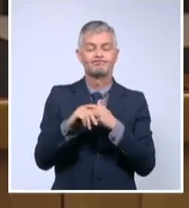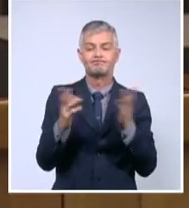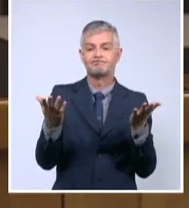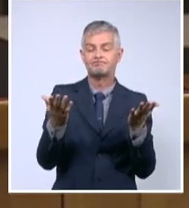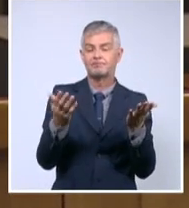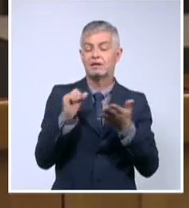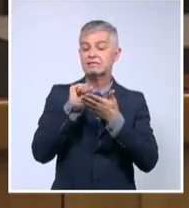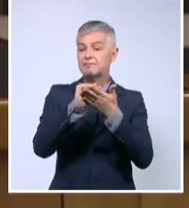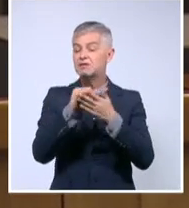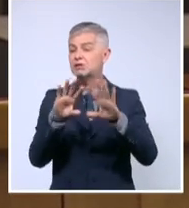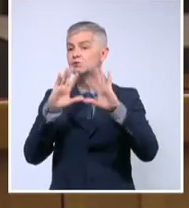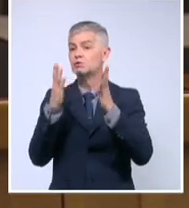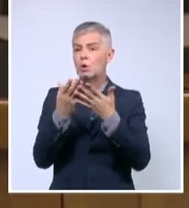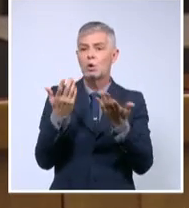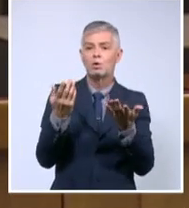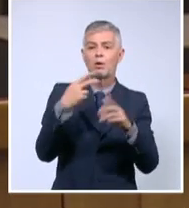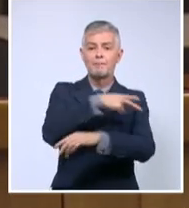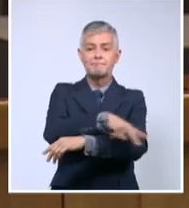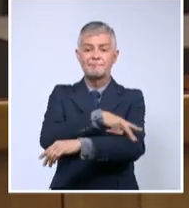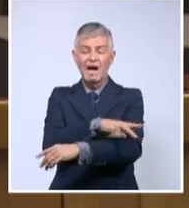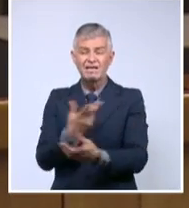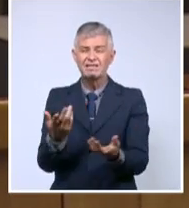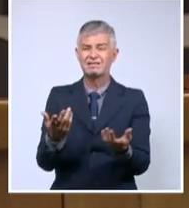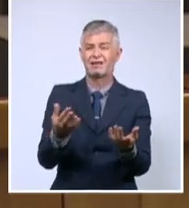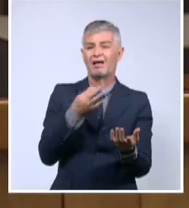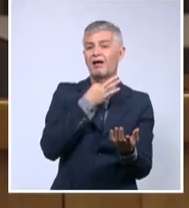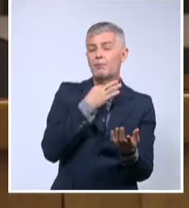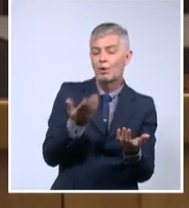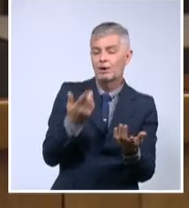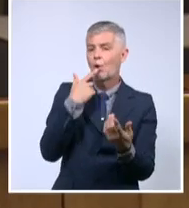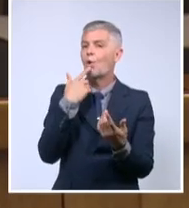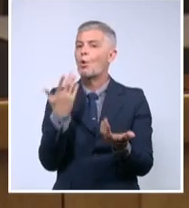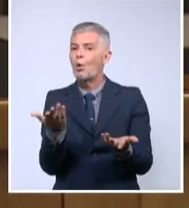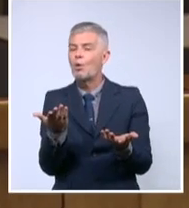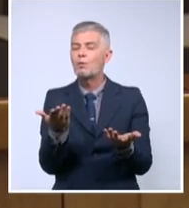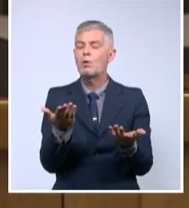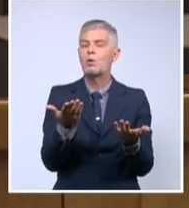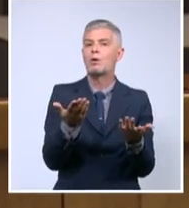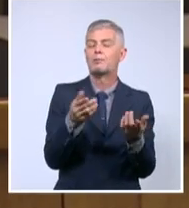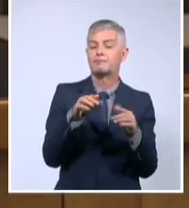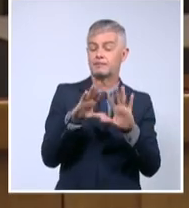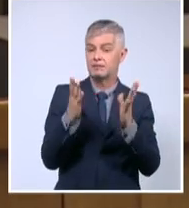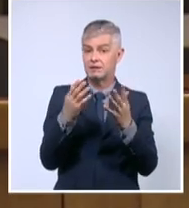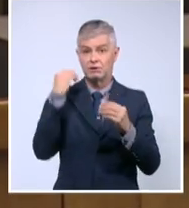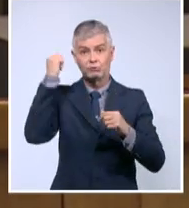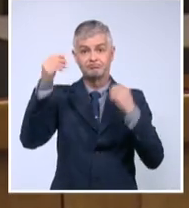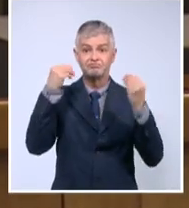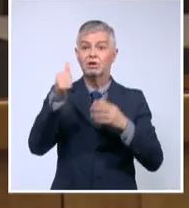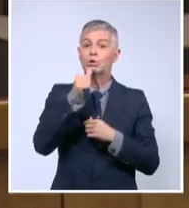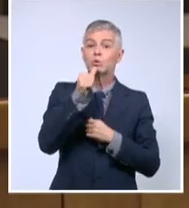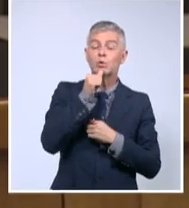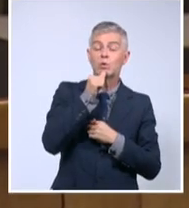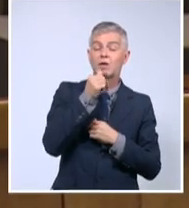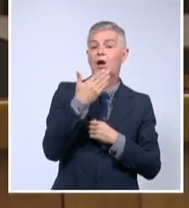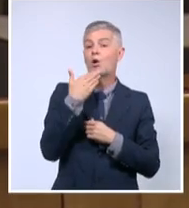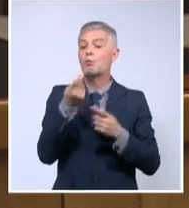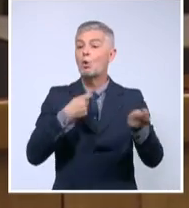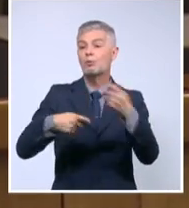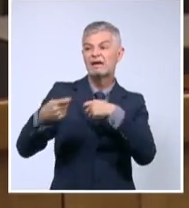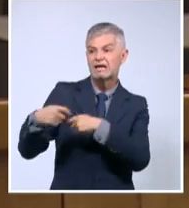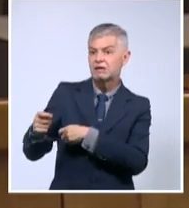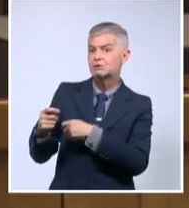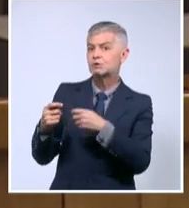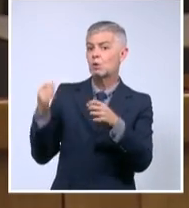económicos y en los países en desarrollo, con incertidumbre sobre los flujos comerciales, el empleo y la estabilidad